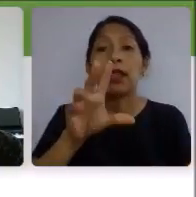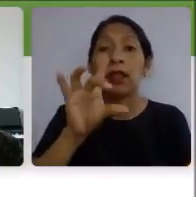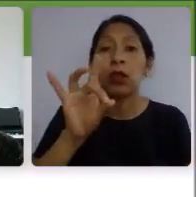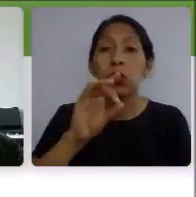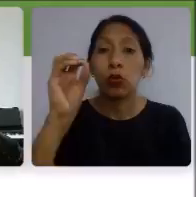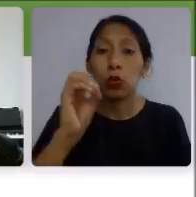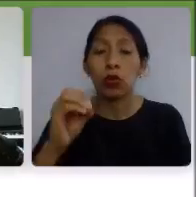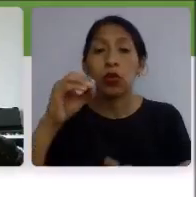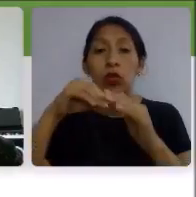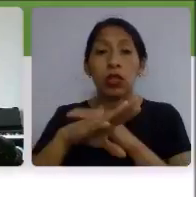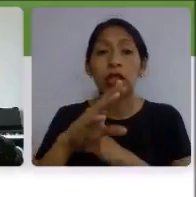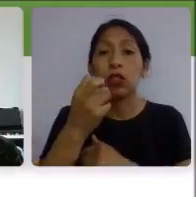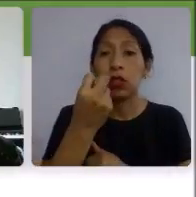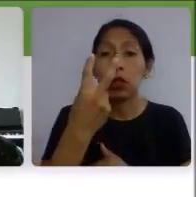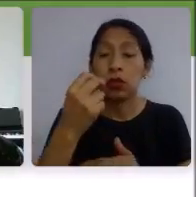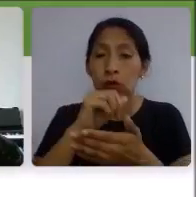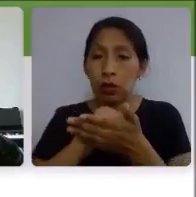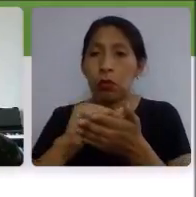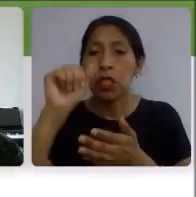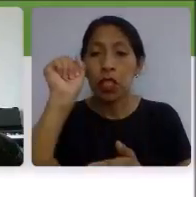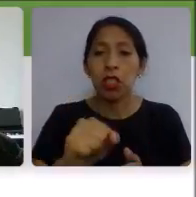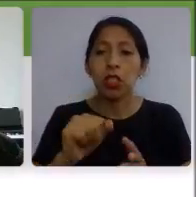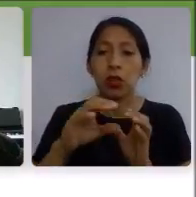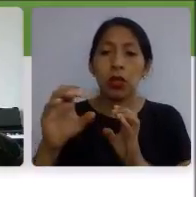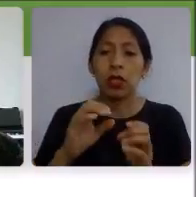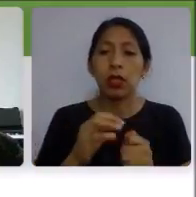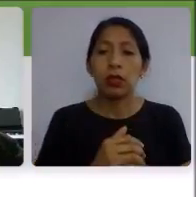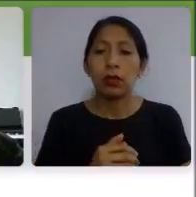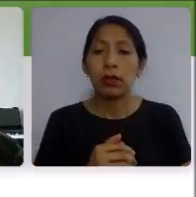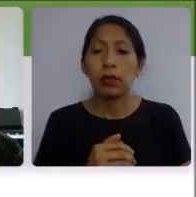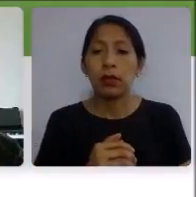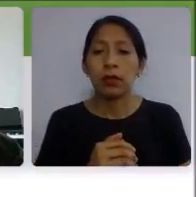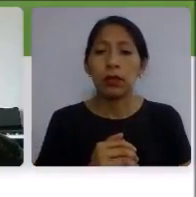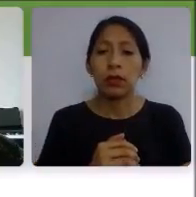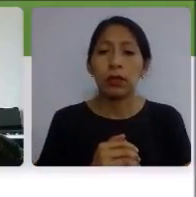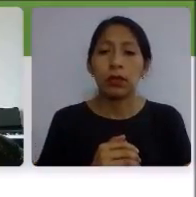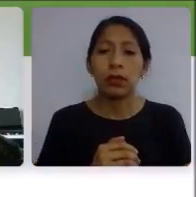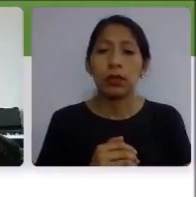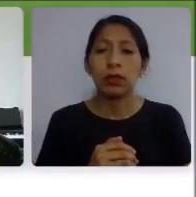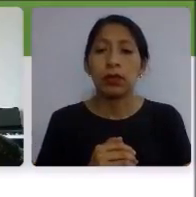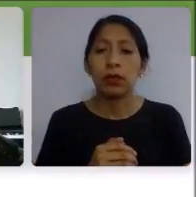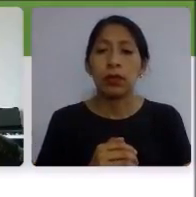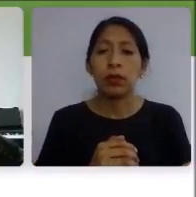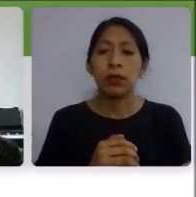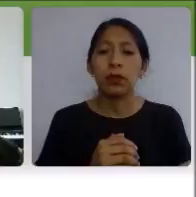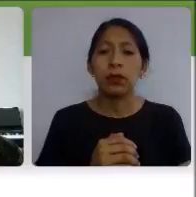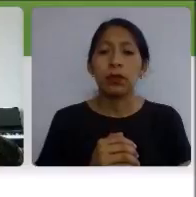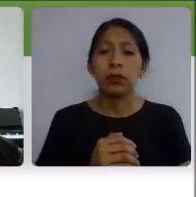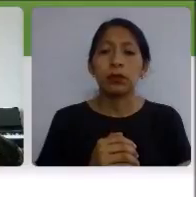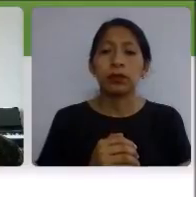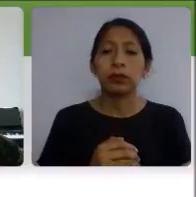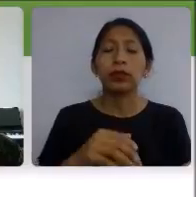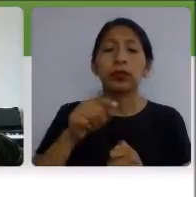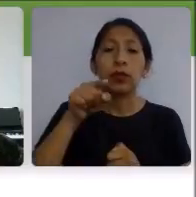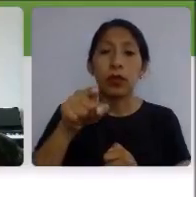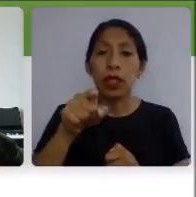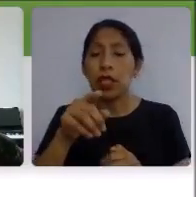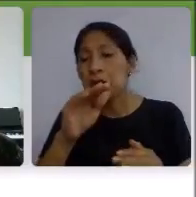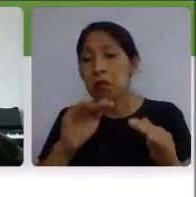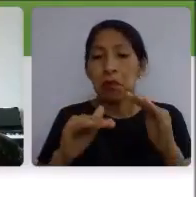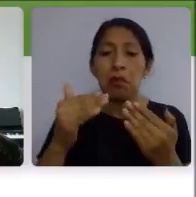menciona que dentro de los 12 meses lo haría. Y Latinoamérica, casi similar a